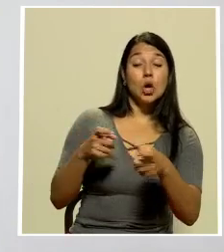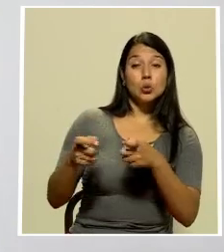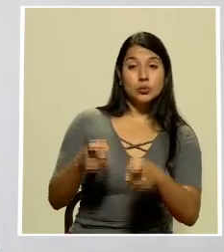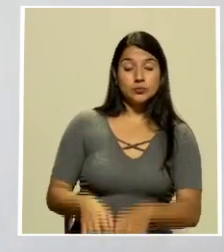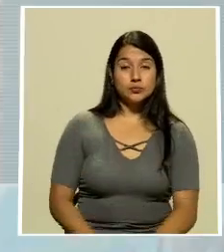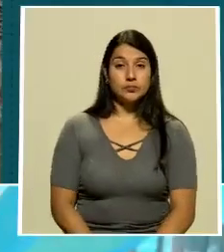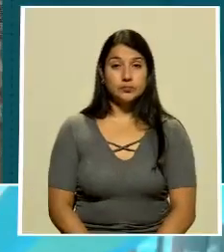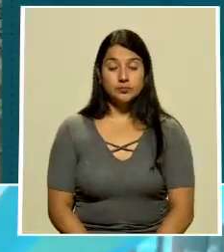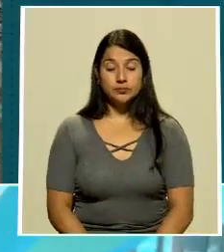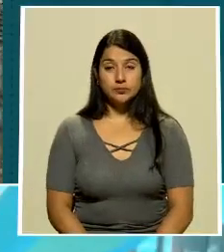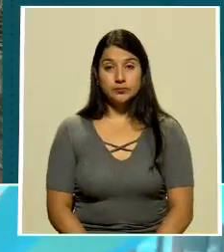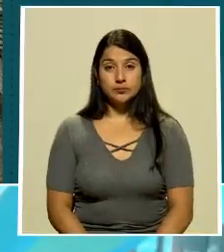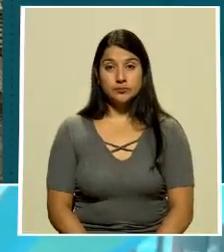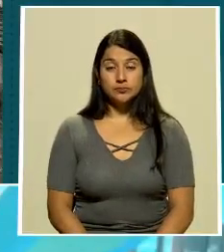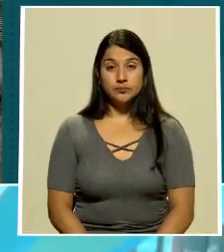tranquilidad.